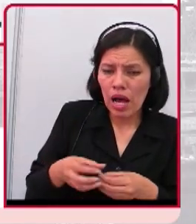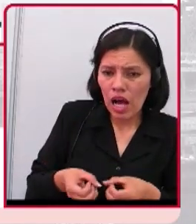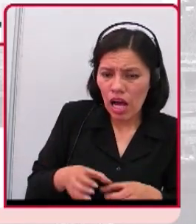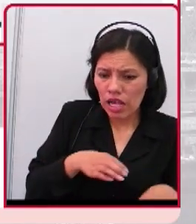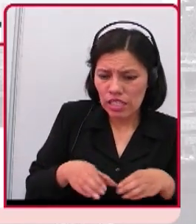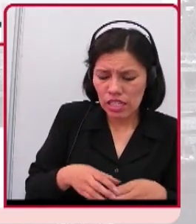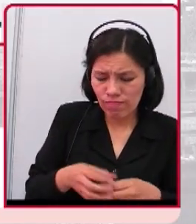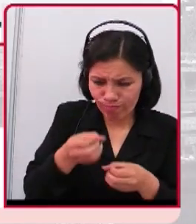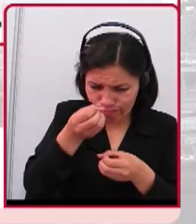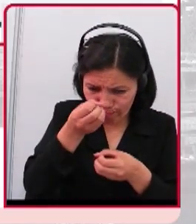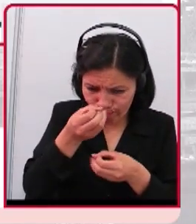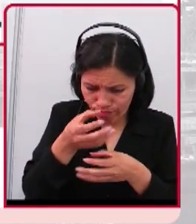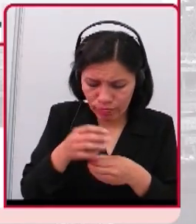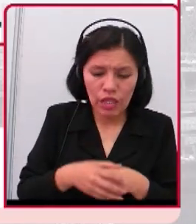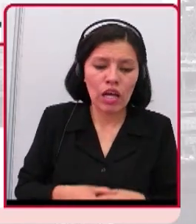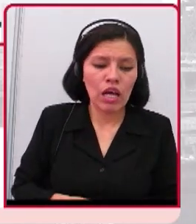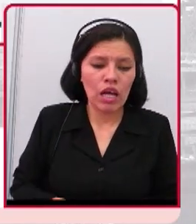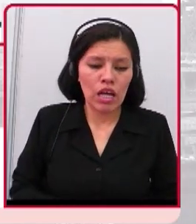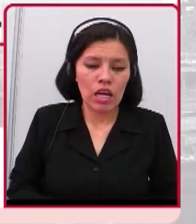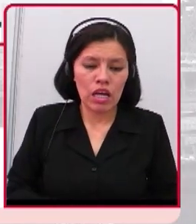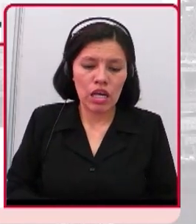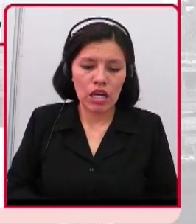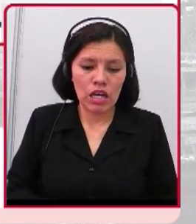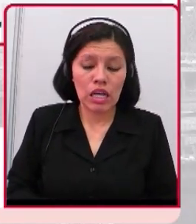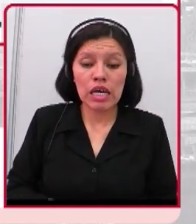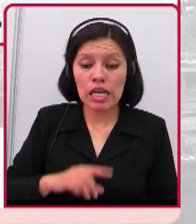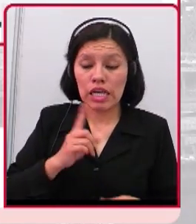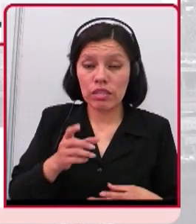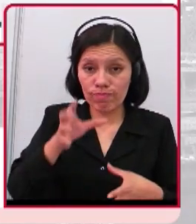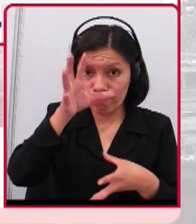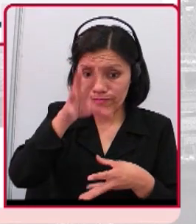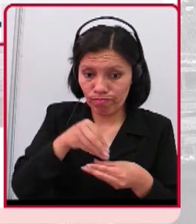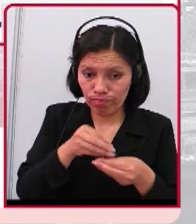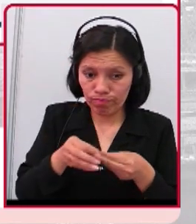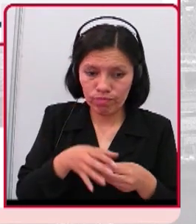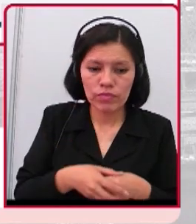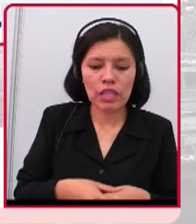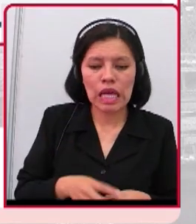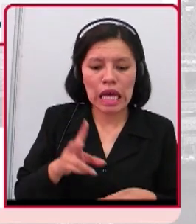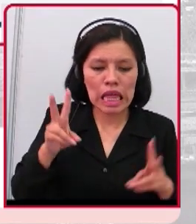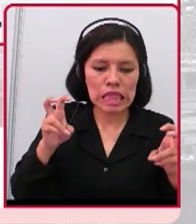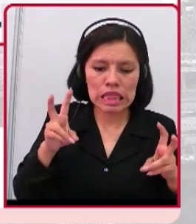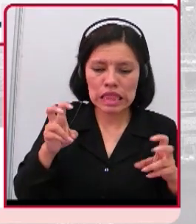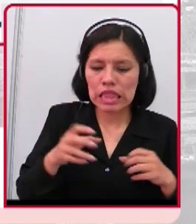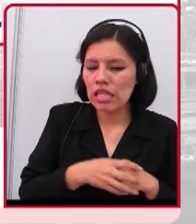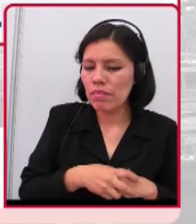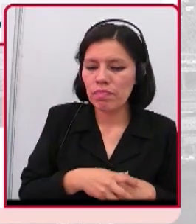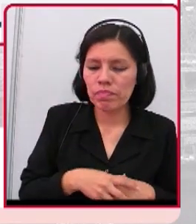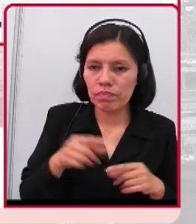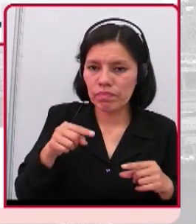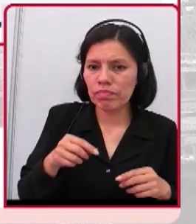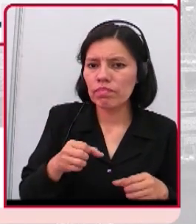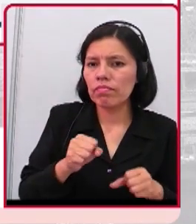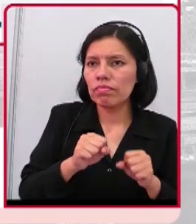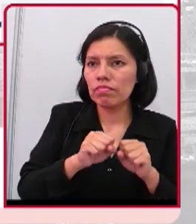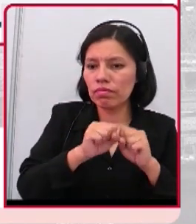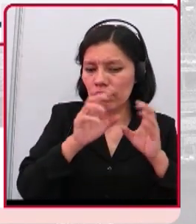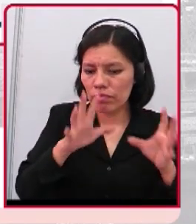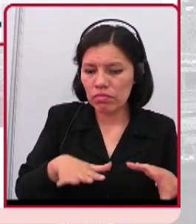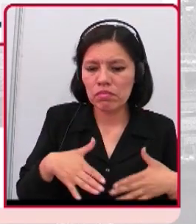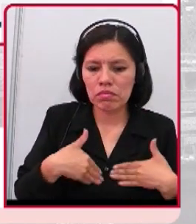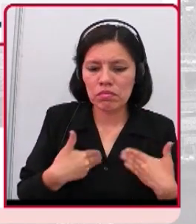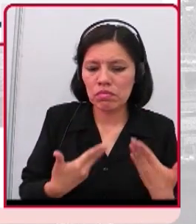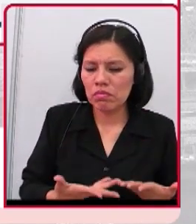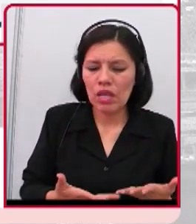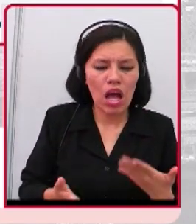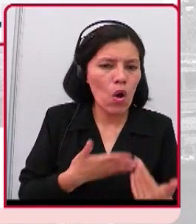lo que vienen a ser conclusiones, primero, el tema de este sistema se puede replicar fácilmente a cualquier espesador, por